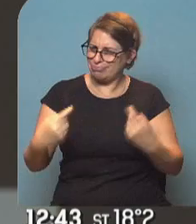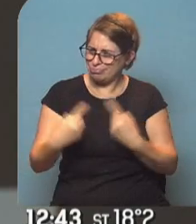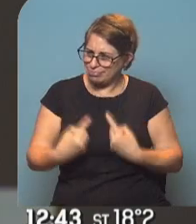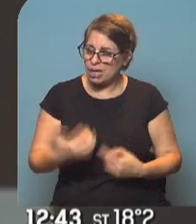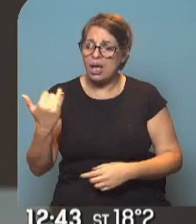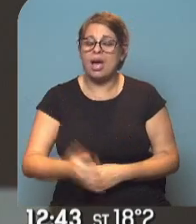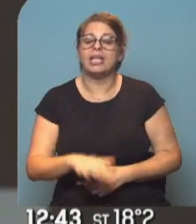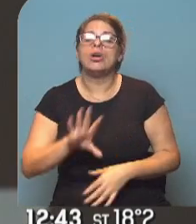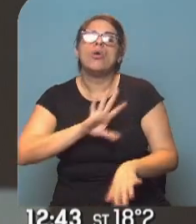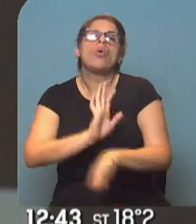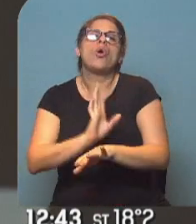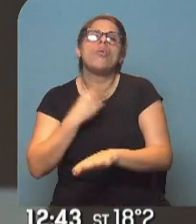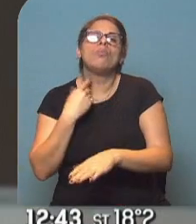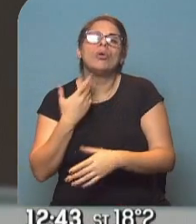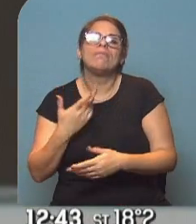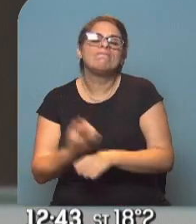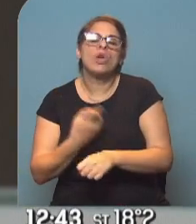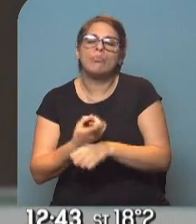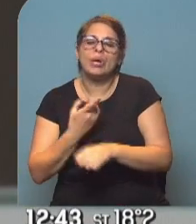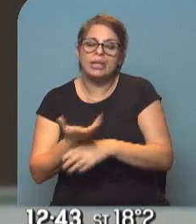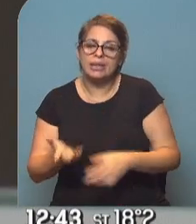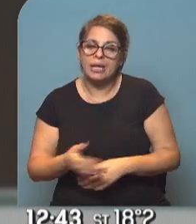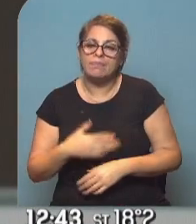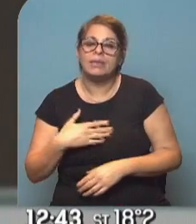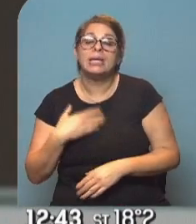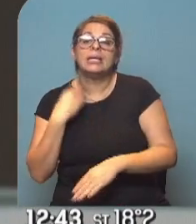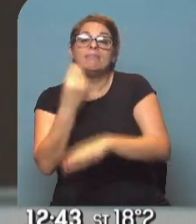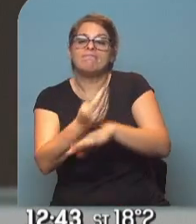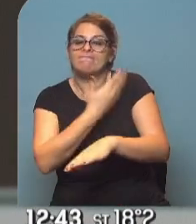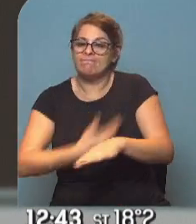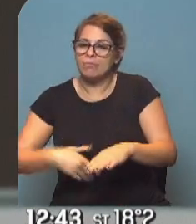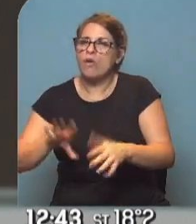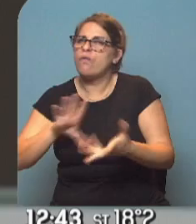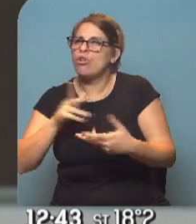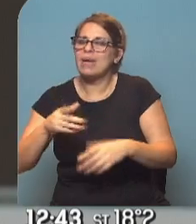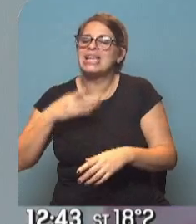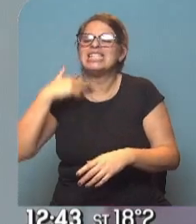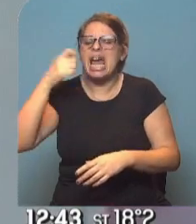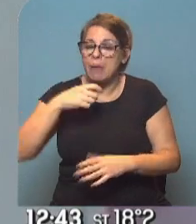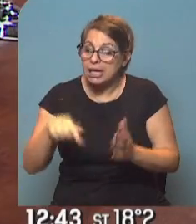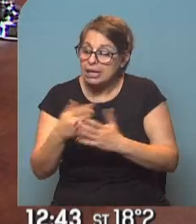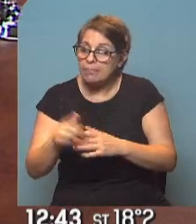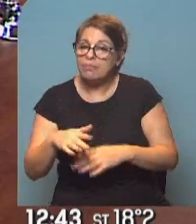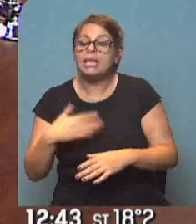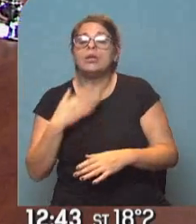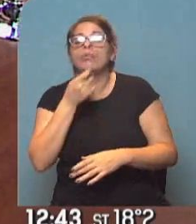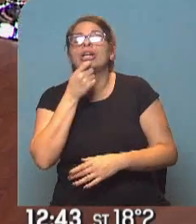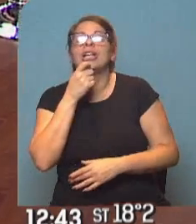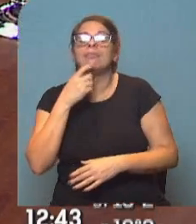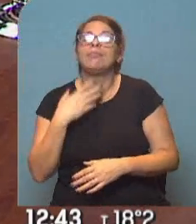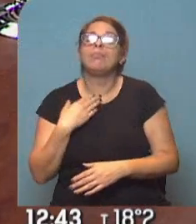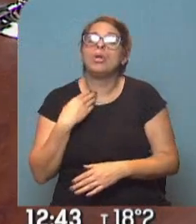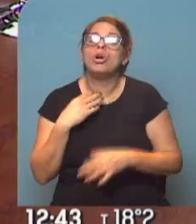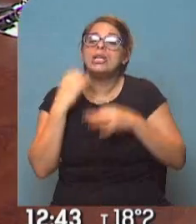manera un poco salvaje cómo evitar que llegue al poder, pero no llega de una manera tan, digamos, tranquila, daría